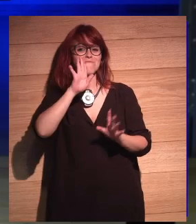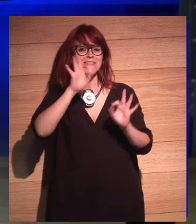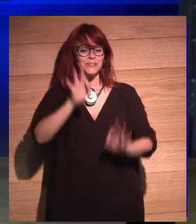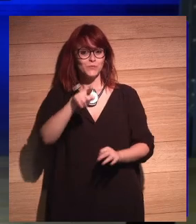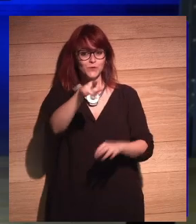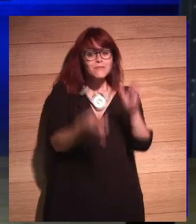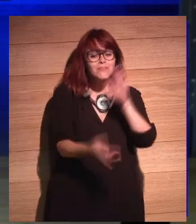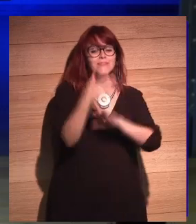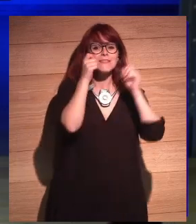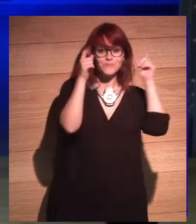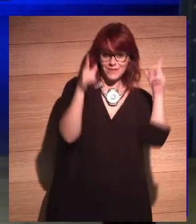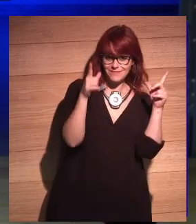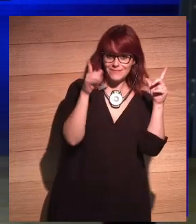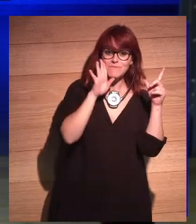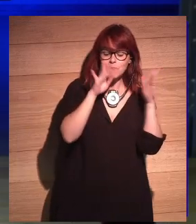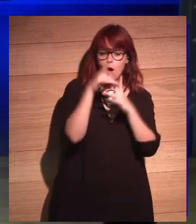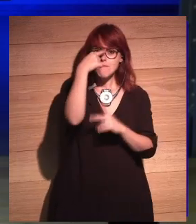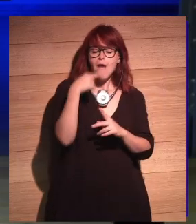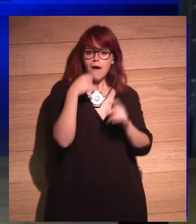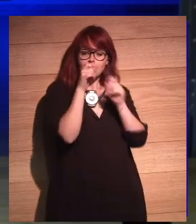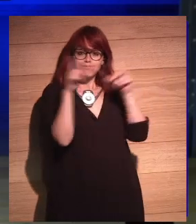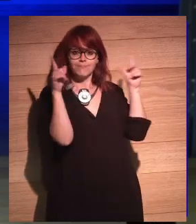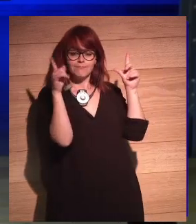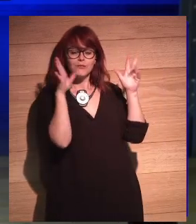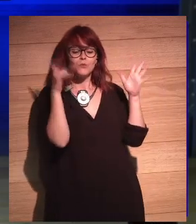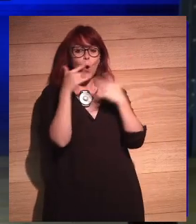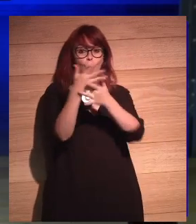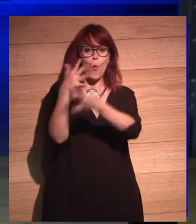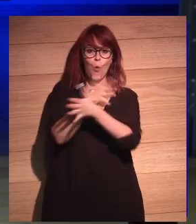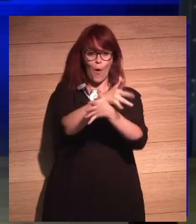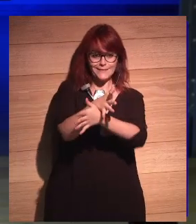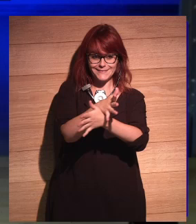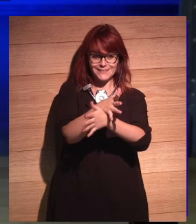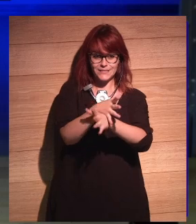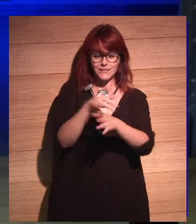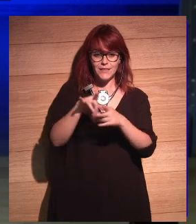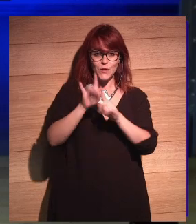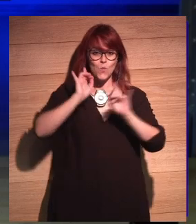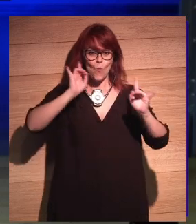se despierta con la imagen. Entonces es como un juguete que...